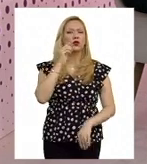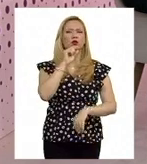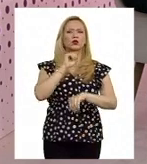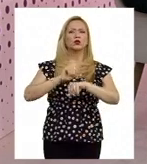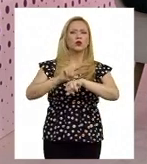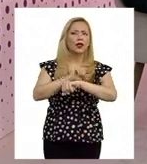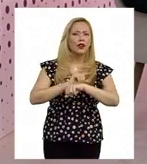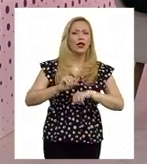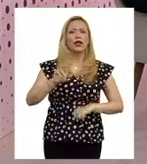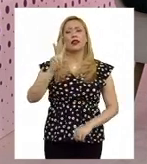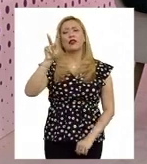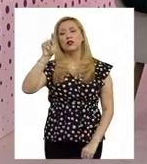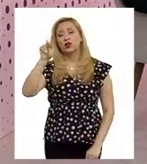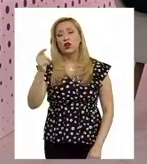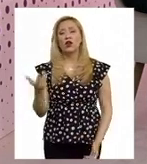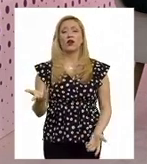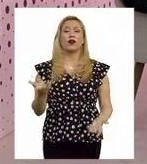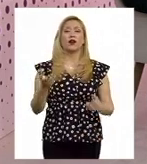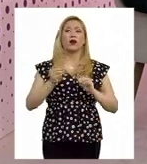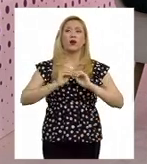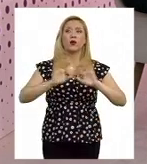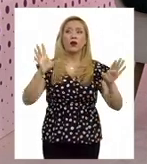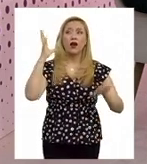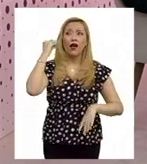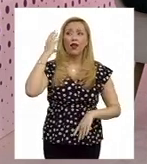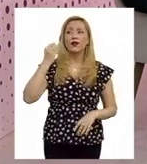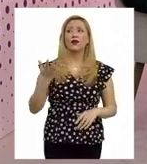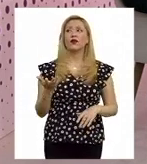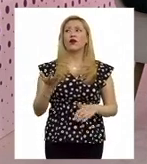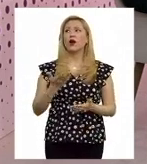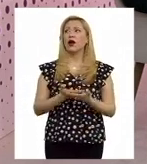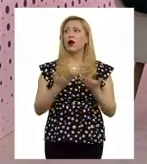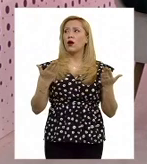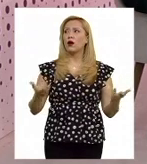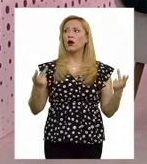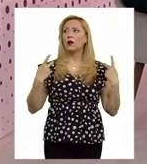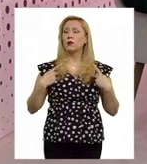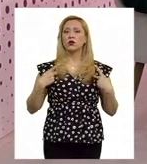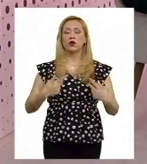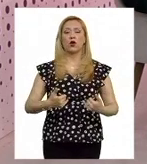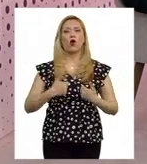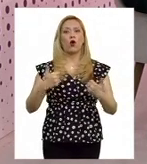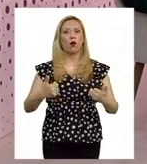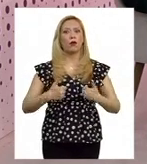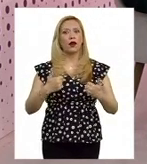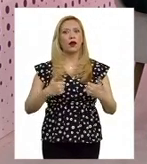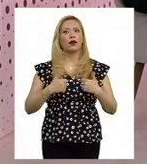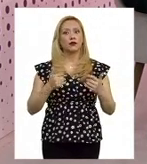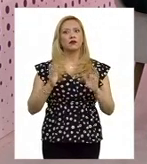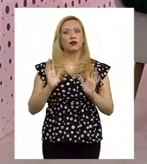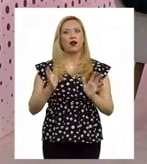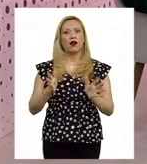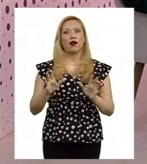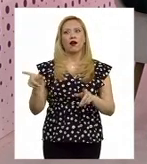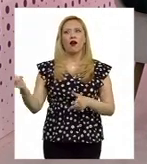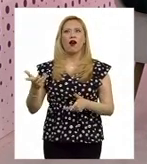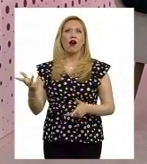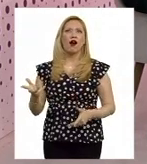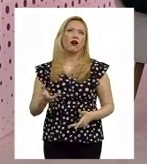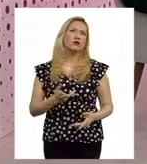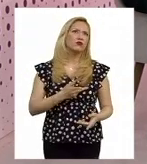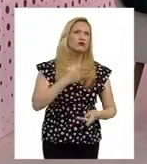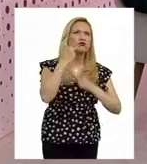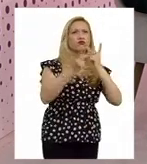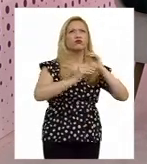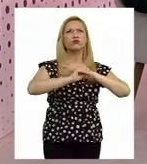de comunicación, que tenemos ahora gente cada vez más joven como voceros de temas ambientales, ¿no? Y que